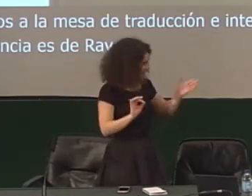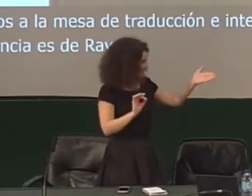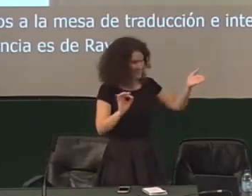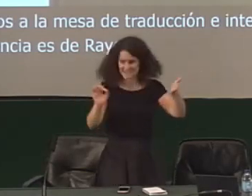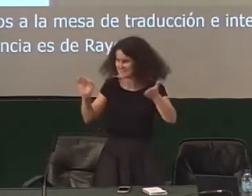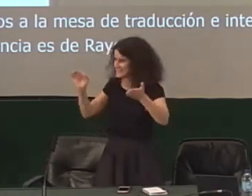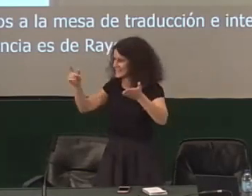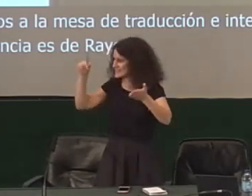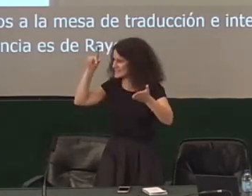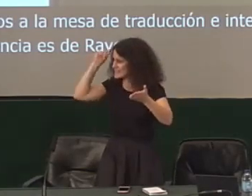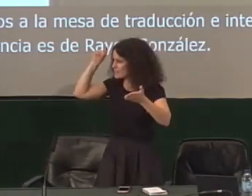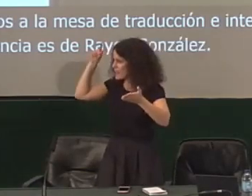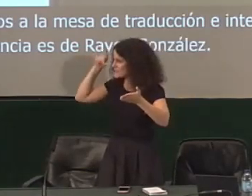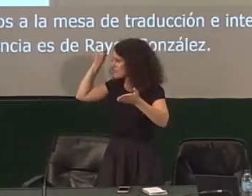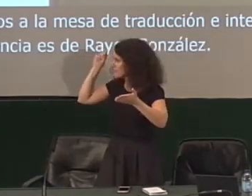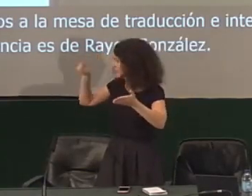Cuando quieras, Raiko.